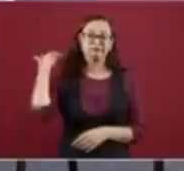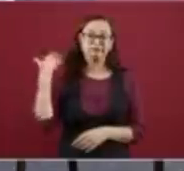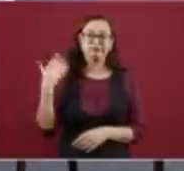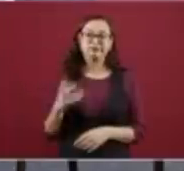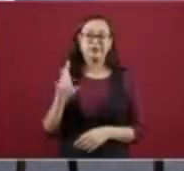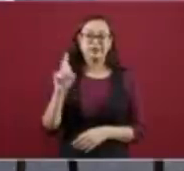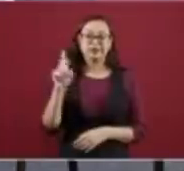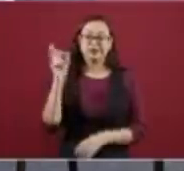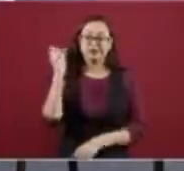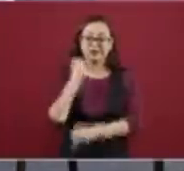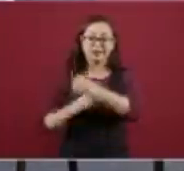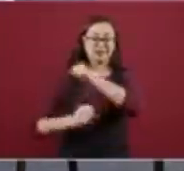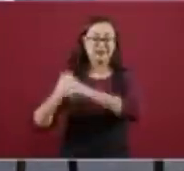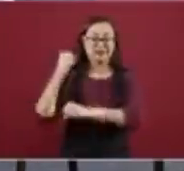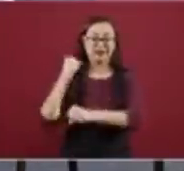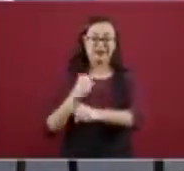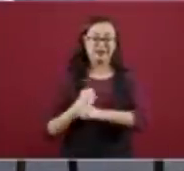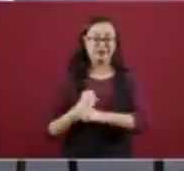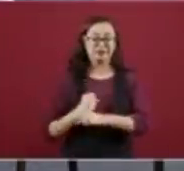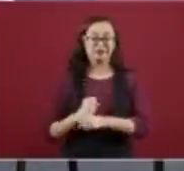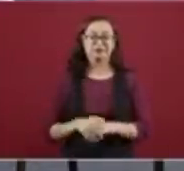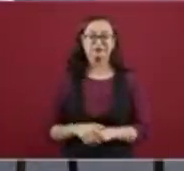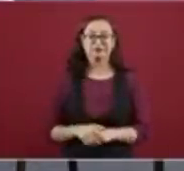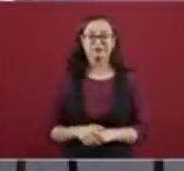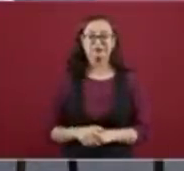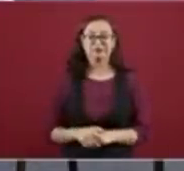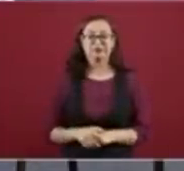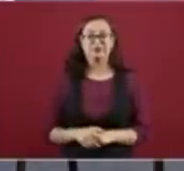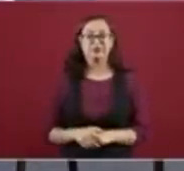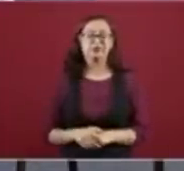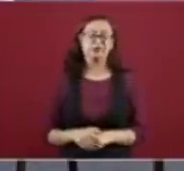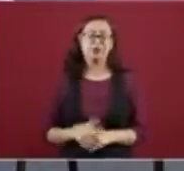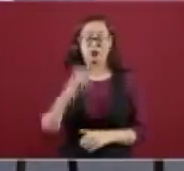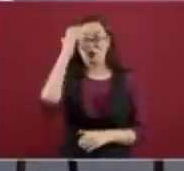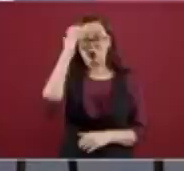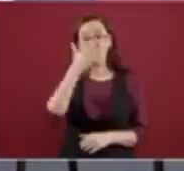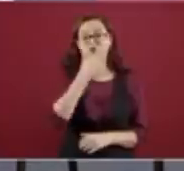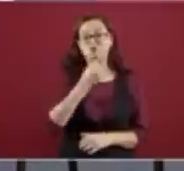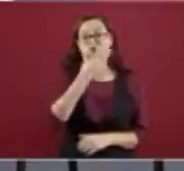más de 30 años, a Juan Rulfo.